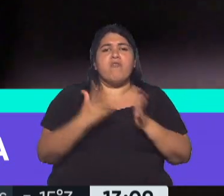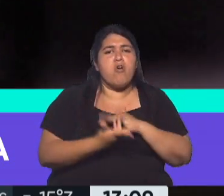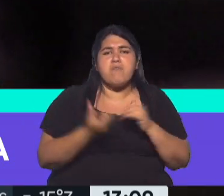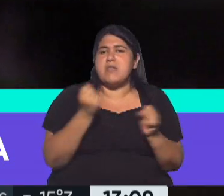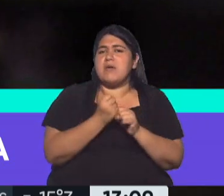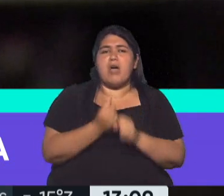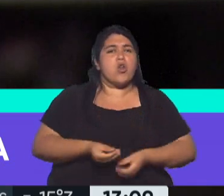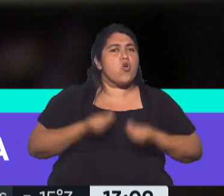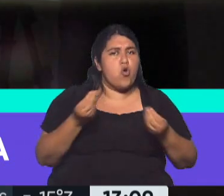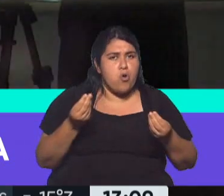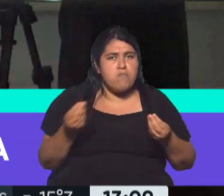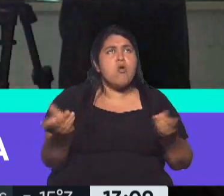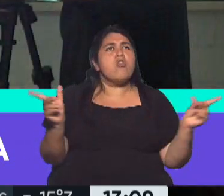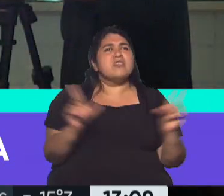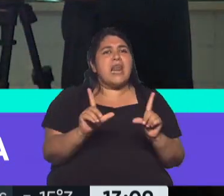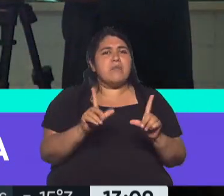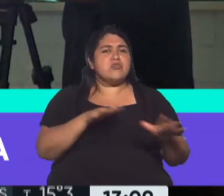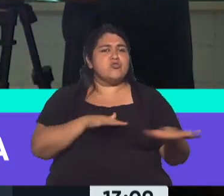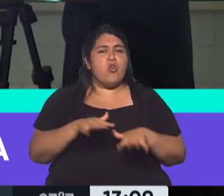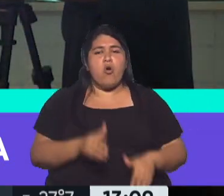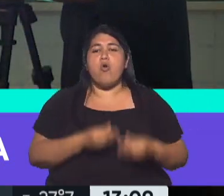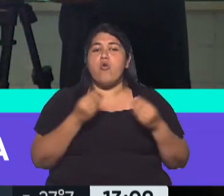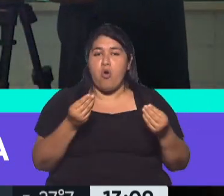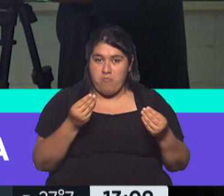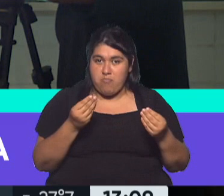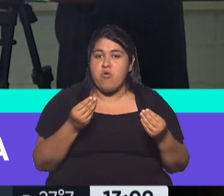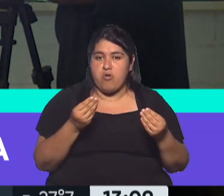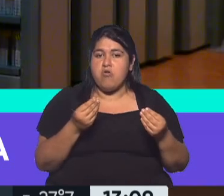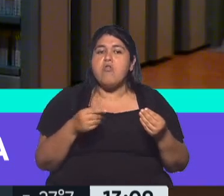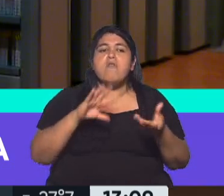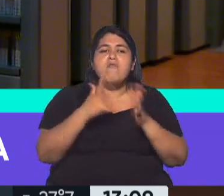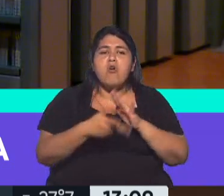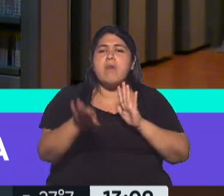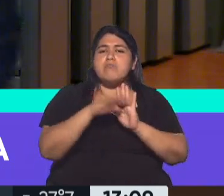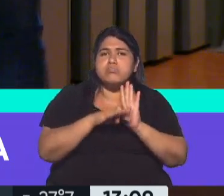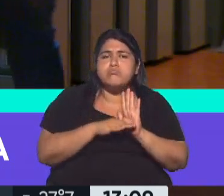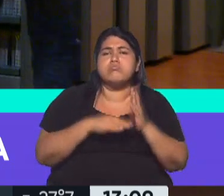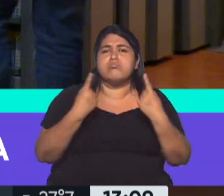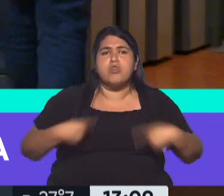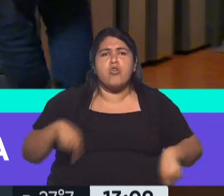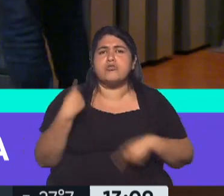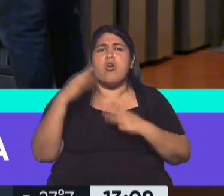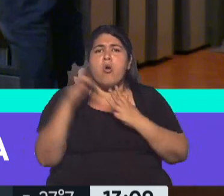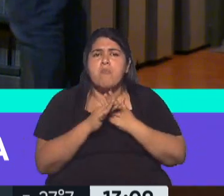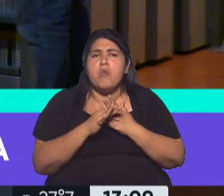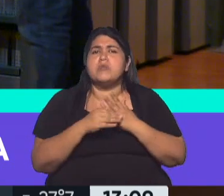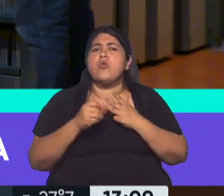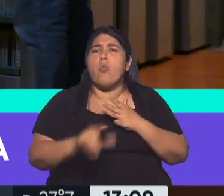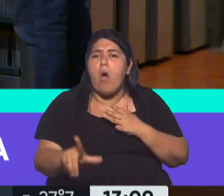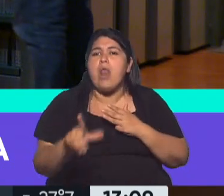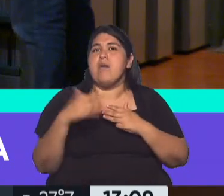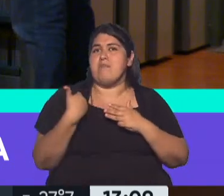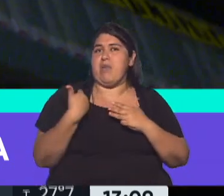la hacemos de esta forma? ¿Cuáles son las buenas prácticas que vamos a seguir adelante? ¿Qué compromisos asumimos entonces para tener